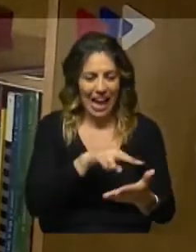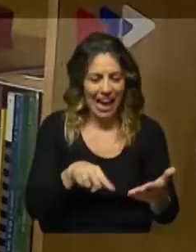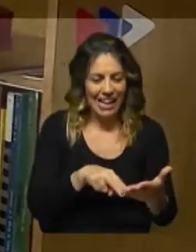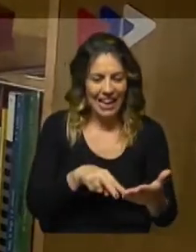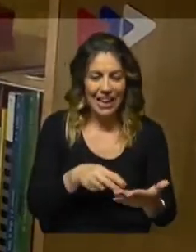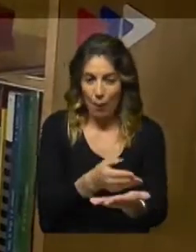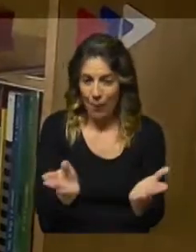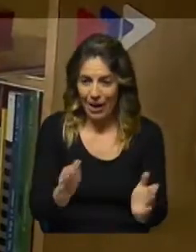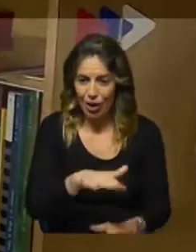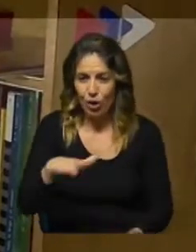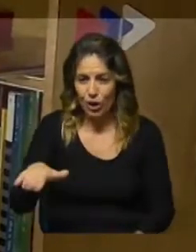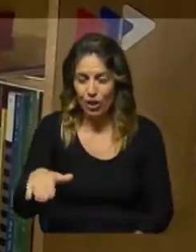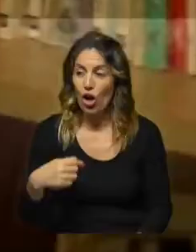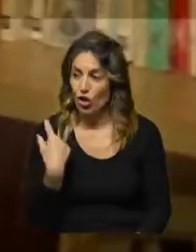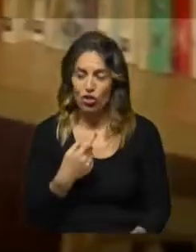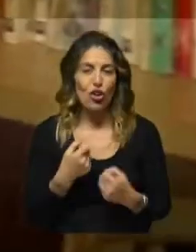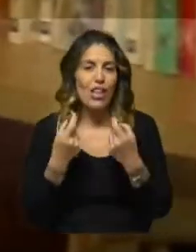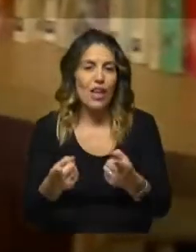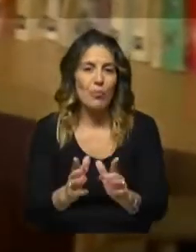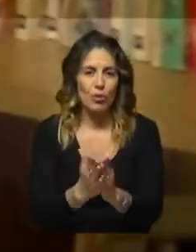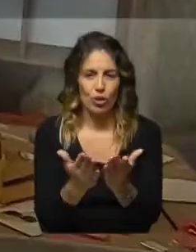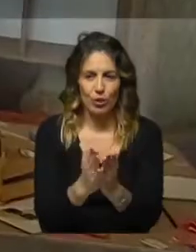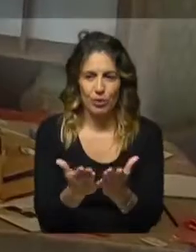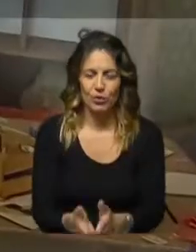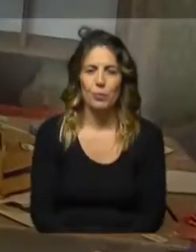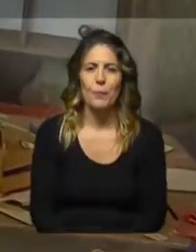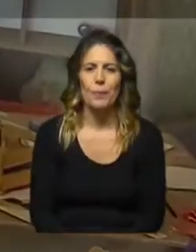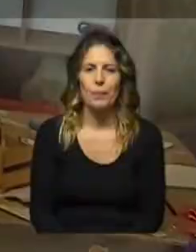necesitan insumos y nosotros los abastecemos.